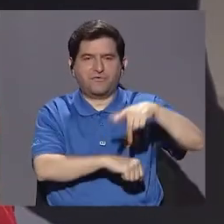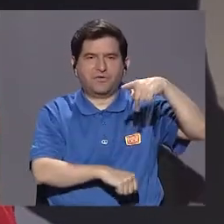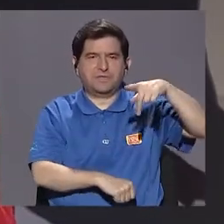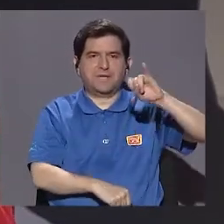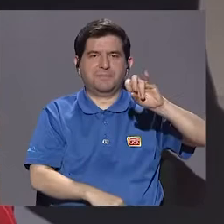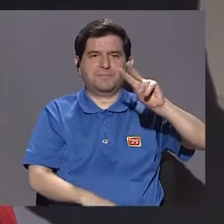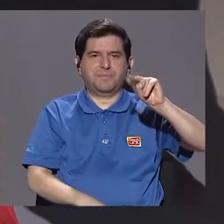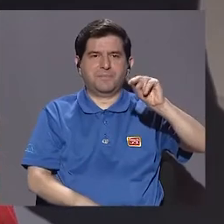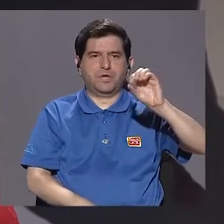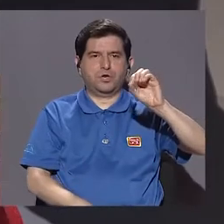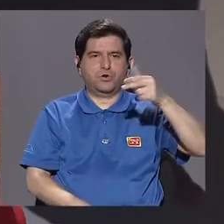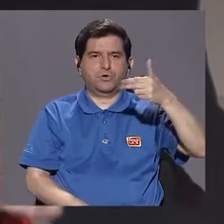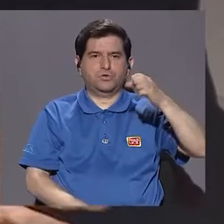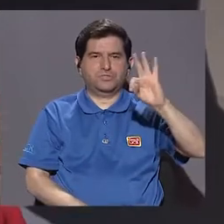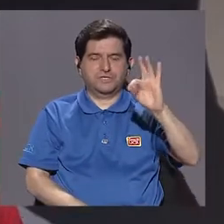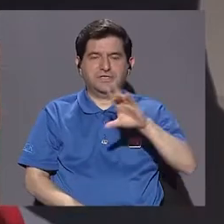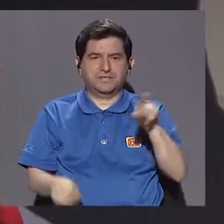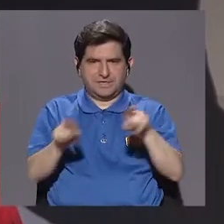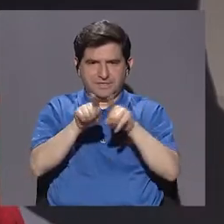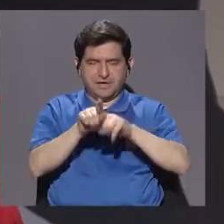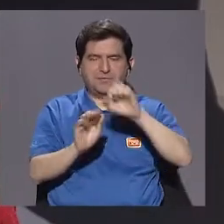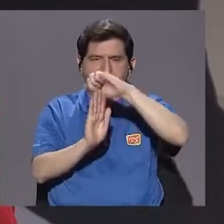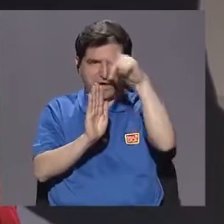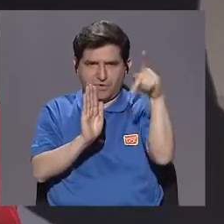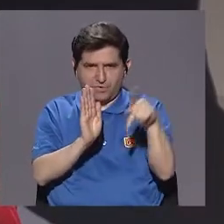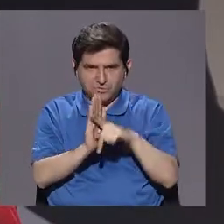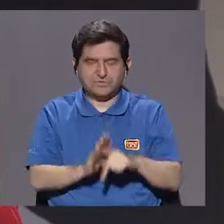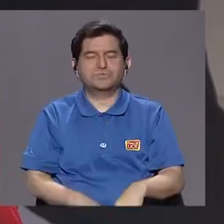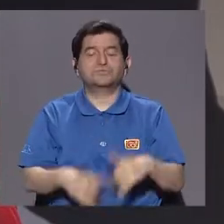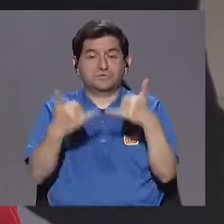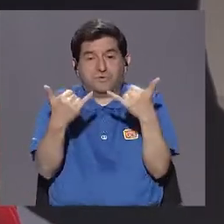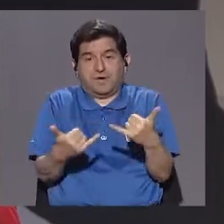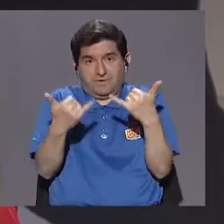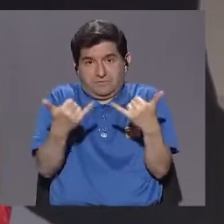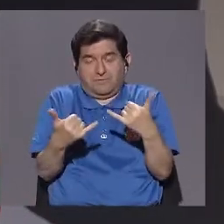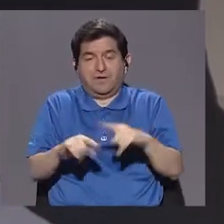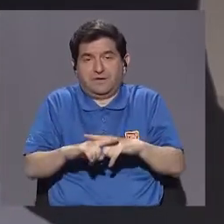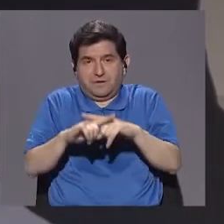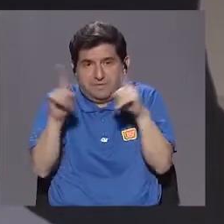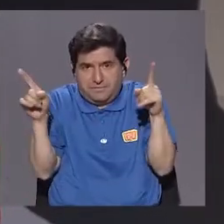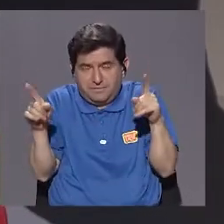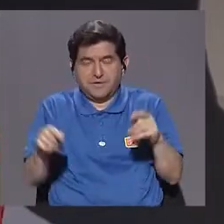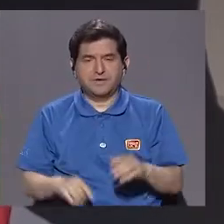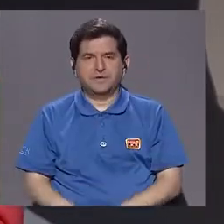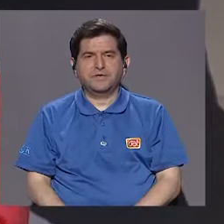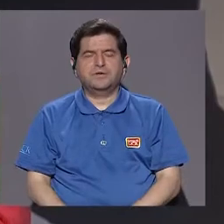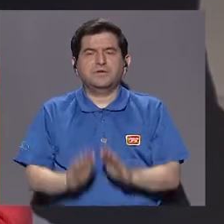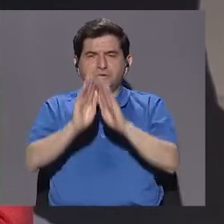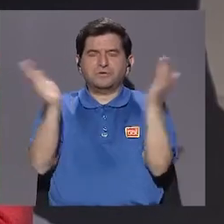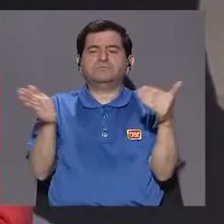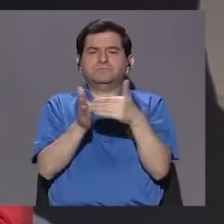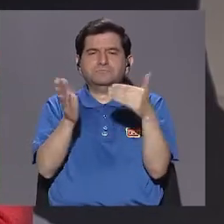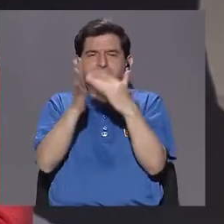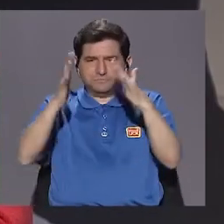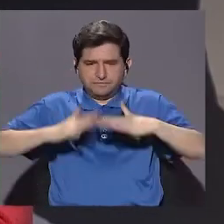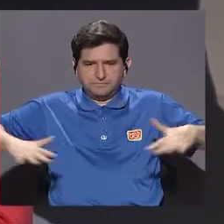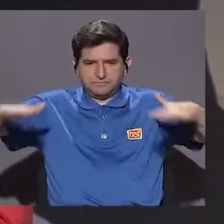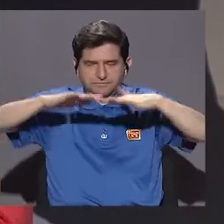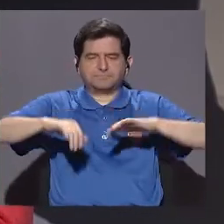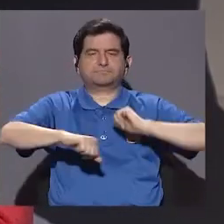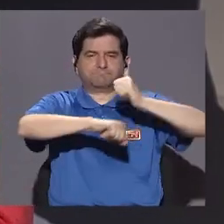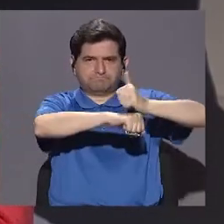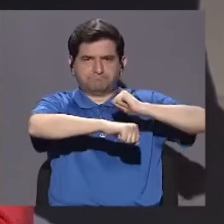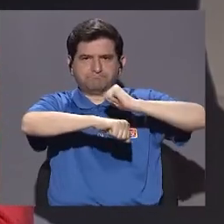regla constitucional y democrático incluso con la constitución de pinochet que la actual pero se ha ido reabriendo en el espacio y